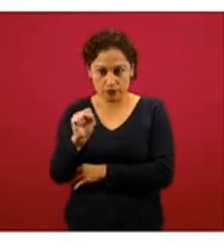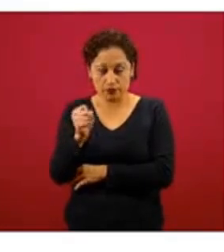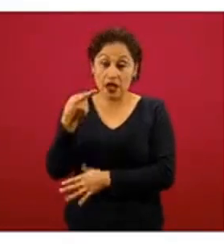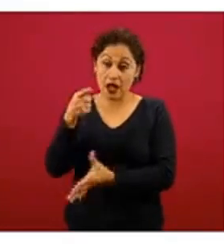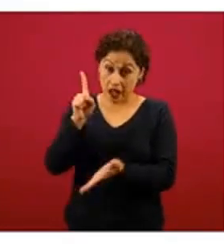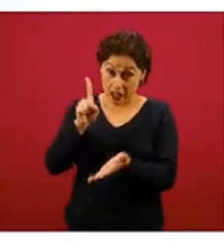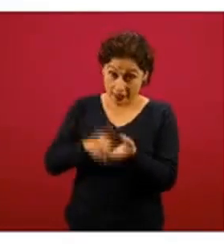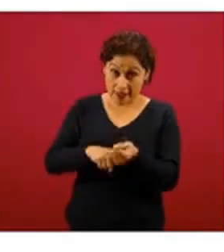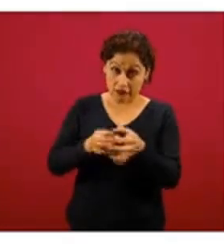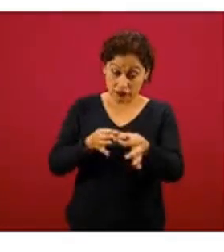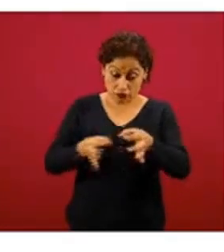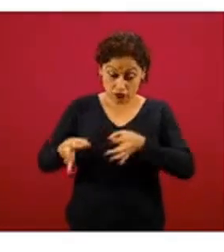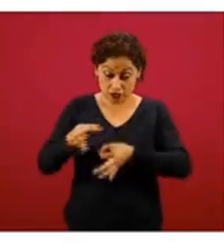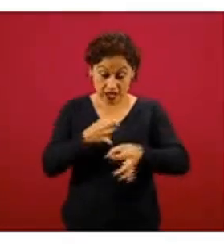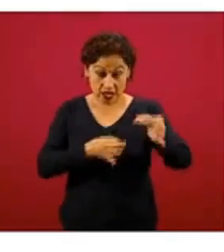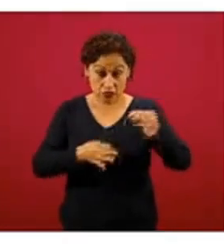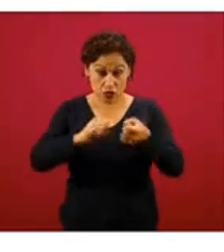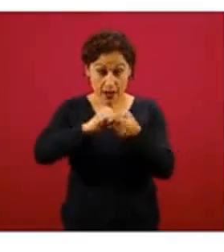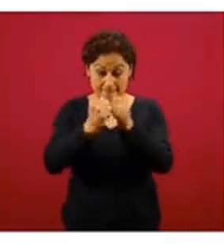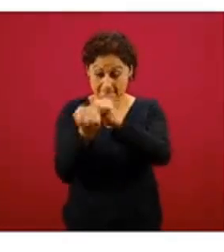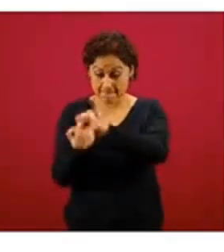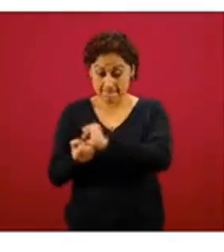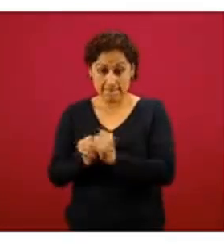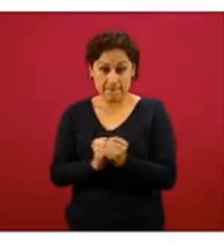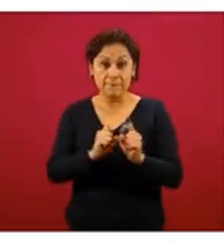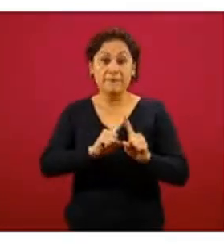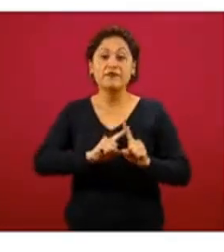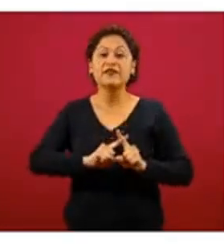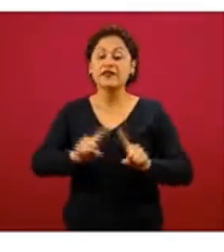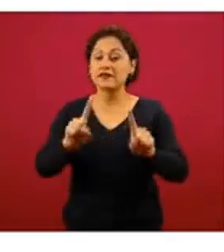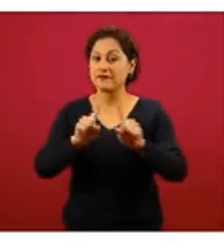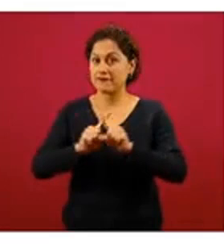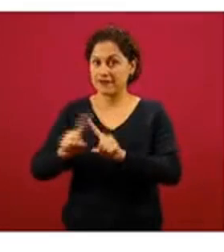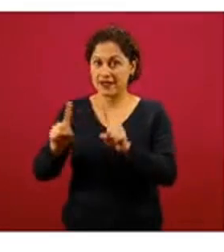de una serie de moléculas, por 2 tipos de células